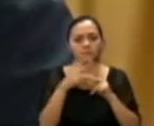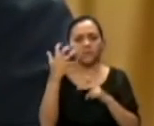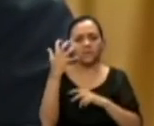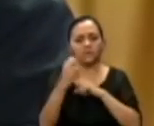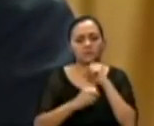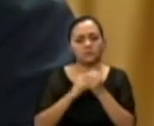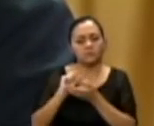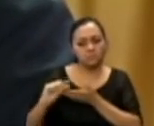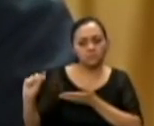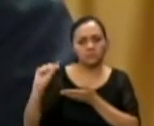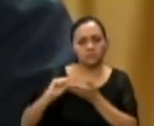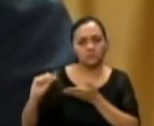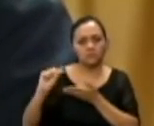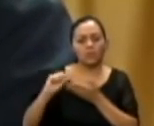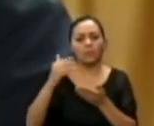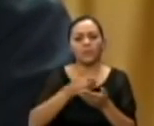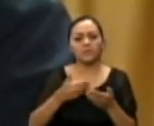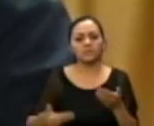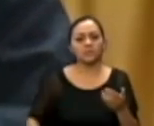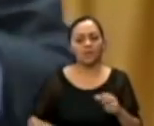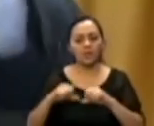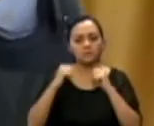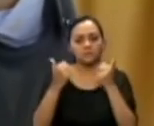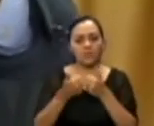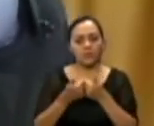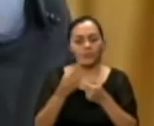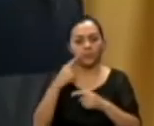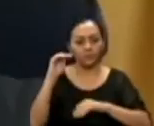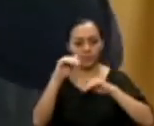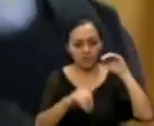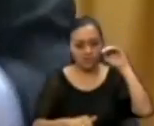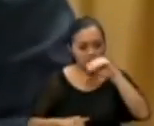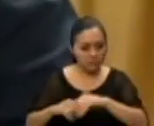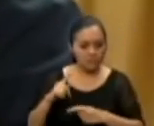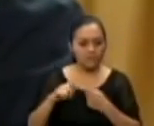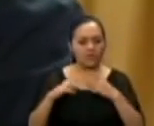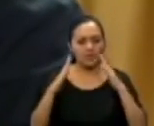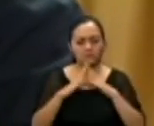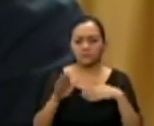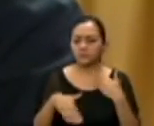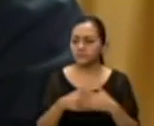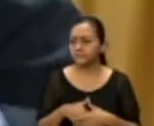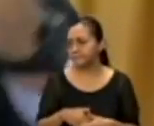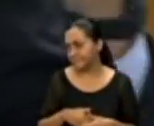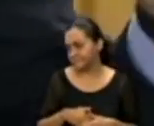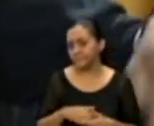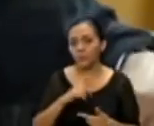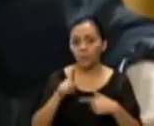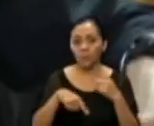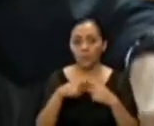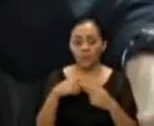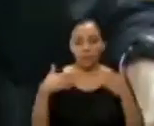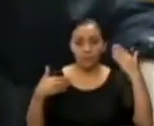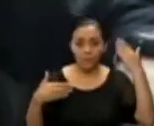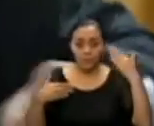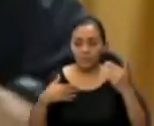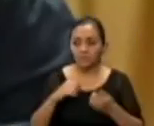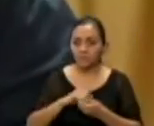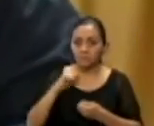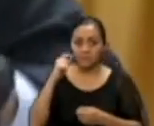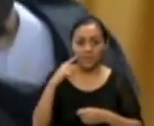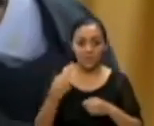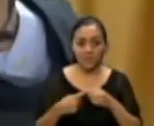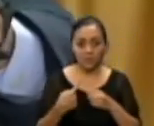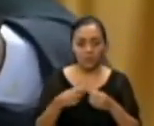por parte de la presidenta de la asamblea nacional y le inventaron piscina al inventaron de todo y cuando un político de kito